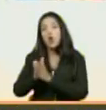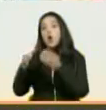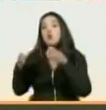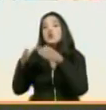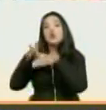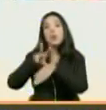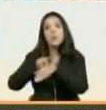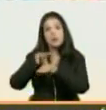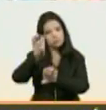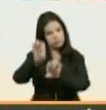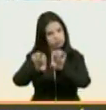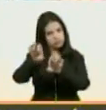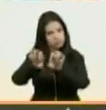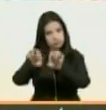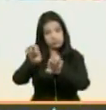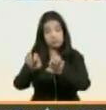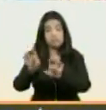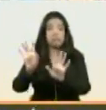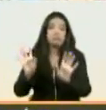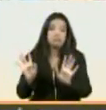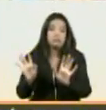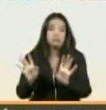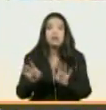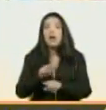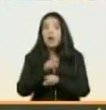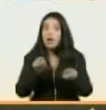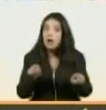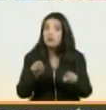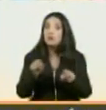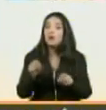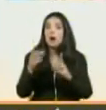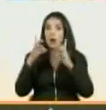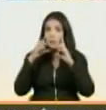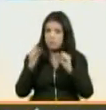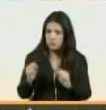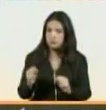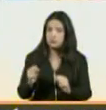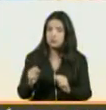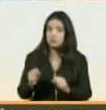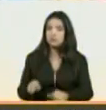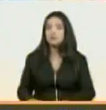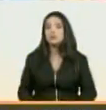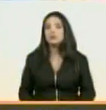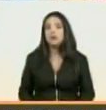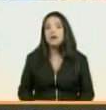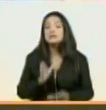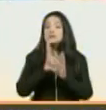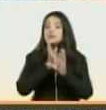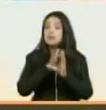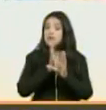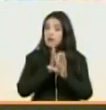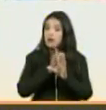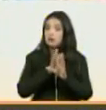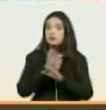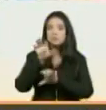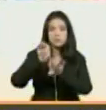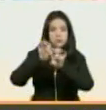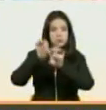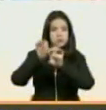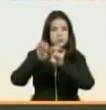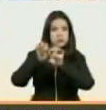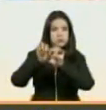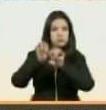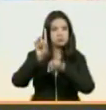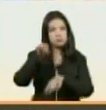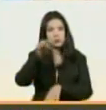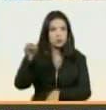que sean los expertos, los peritos, conocedores de la materia, psiquiatras y psicólogos, los que determinen su insania